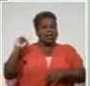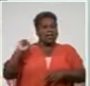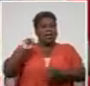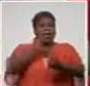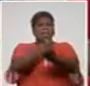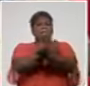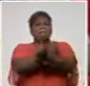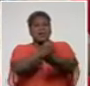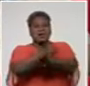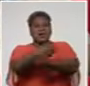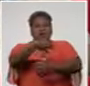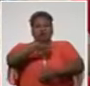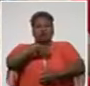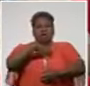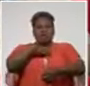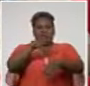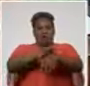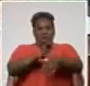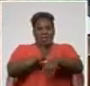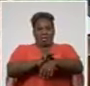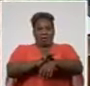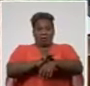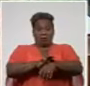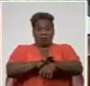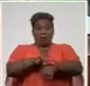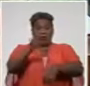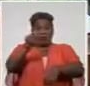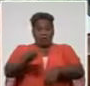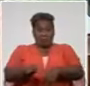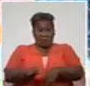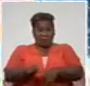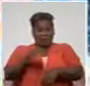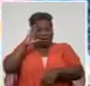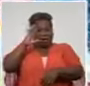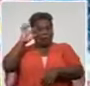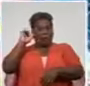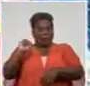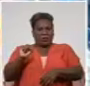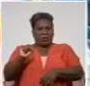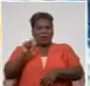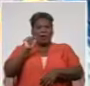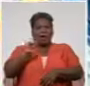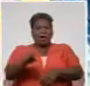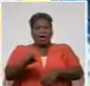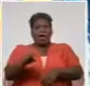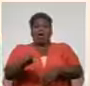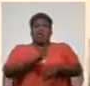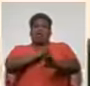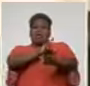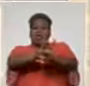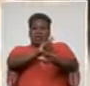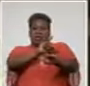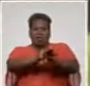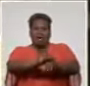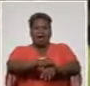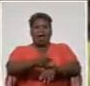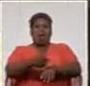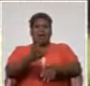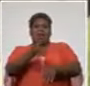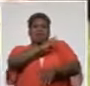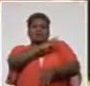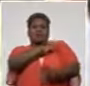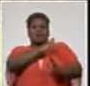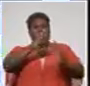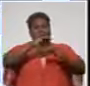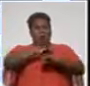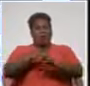la enfermedad. Movilizar a los públicos para eliminar escenarios de convivencia con el delito, la irresponsabilidad y las indisciplinas sociales es